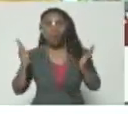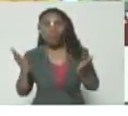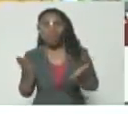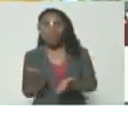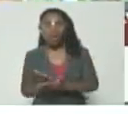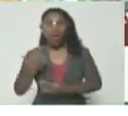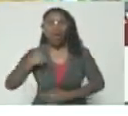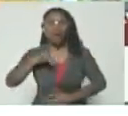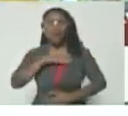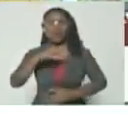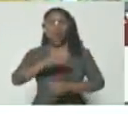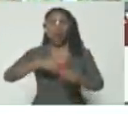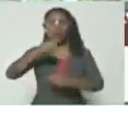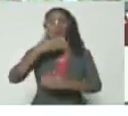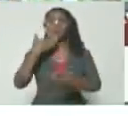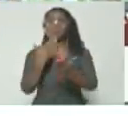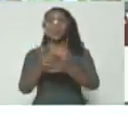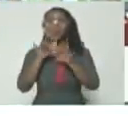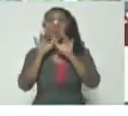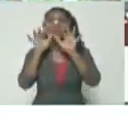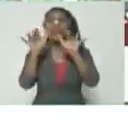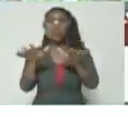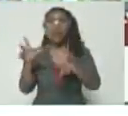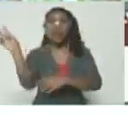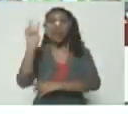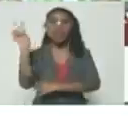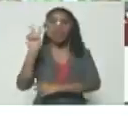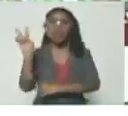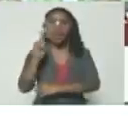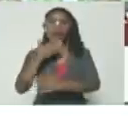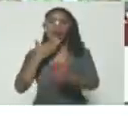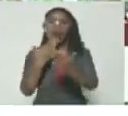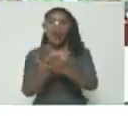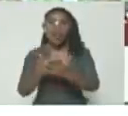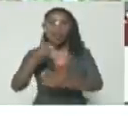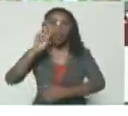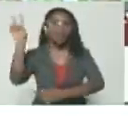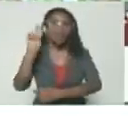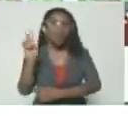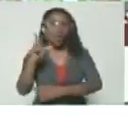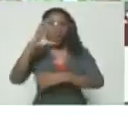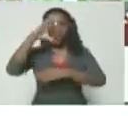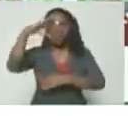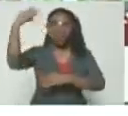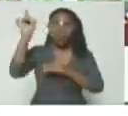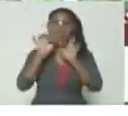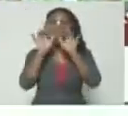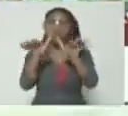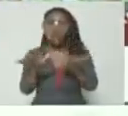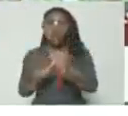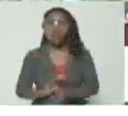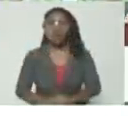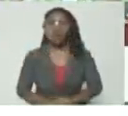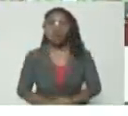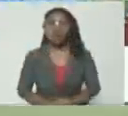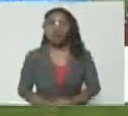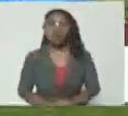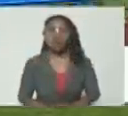para nuestra alma. Pido las bendiciones para Venezuela. Muchas gracias, Venezuela. Que Dios bendiga a todos.